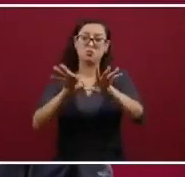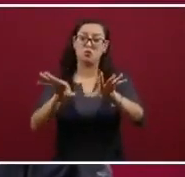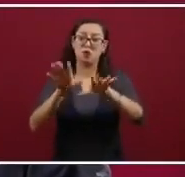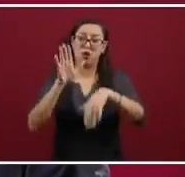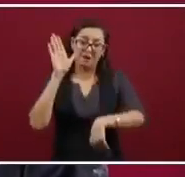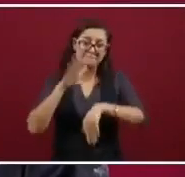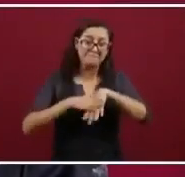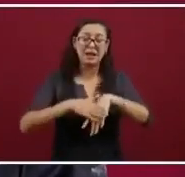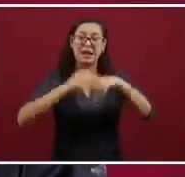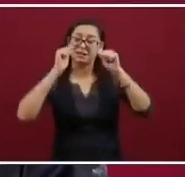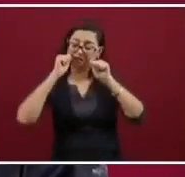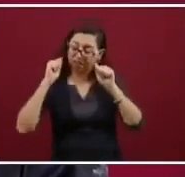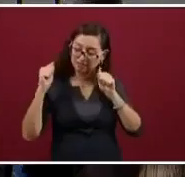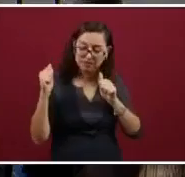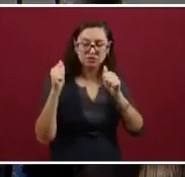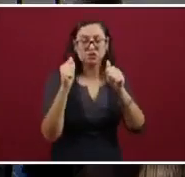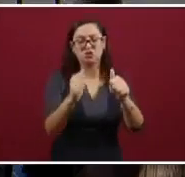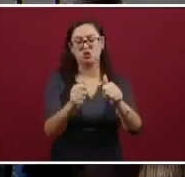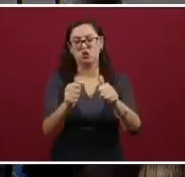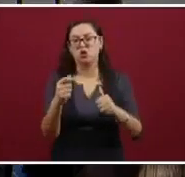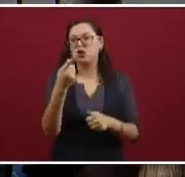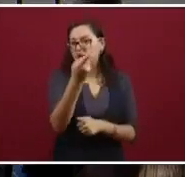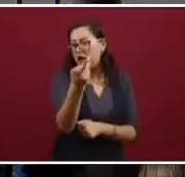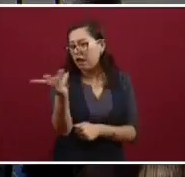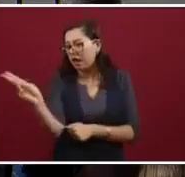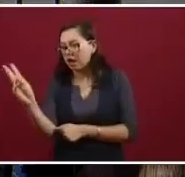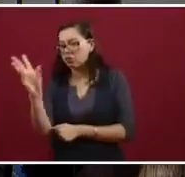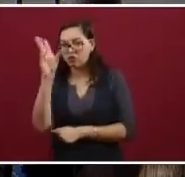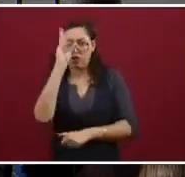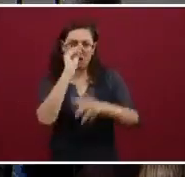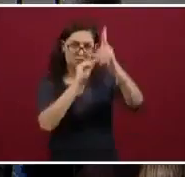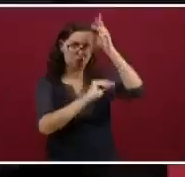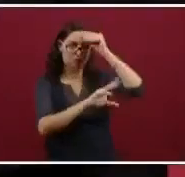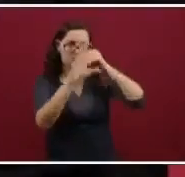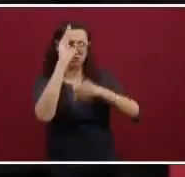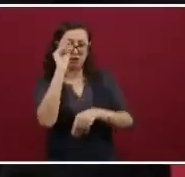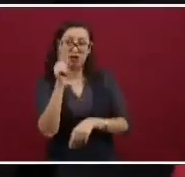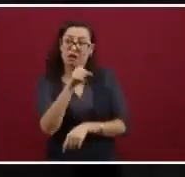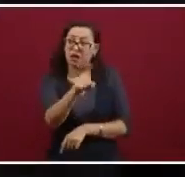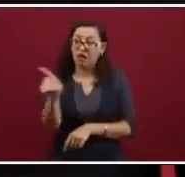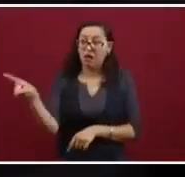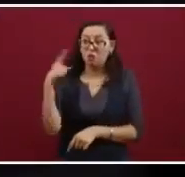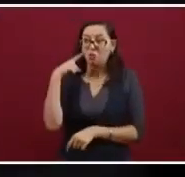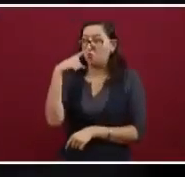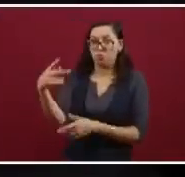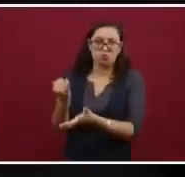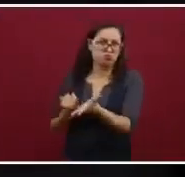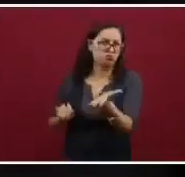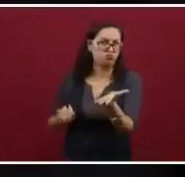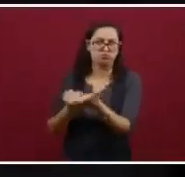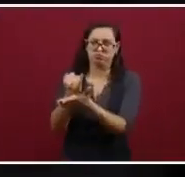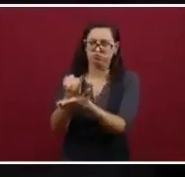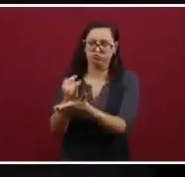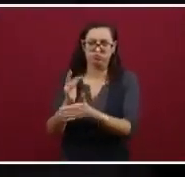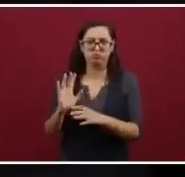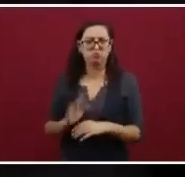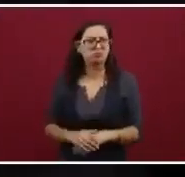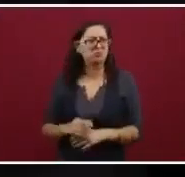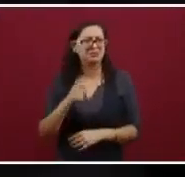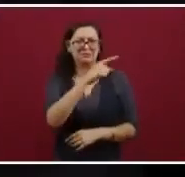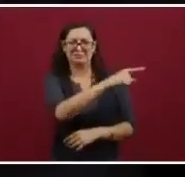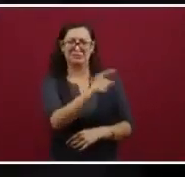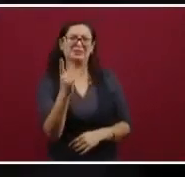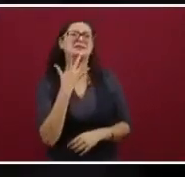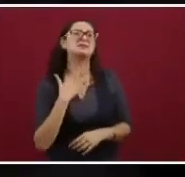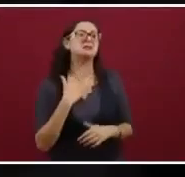más esta herramienta como empoderamiento del consumidor. Entonces, no hay ninguna medida. Pueden poner el precio que quieran.